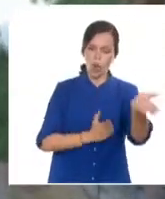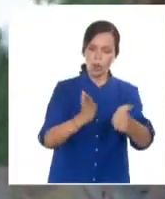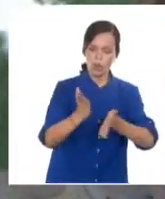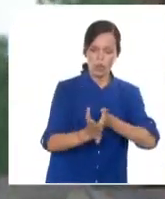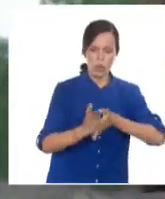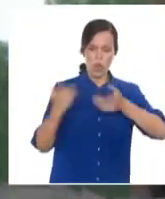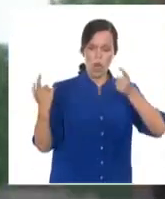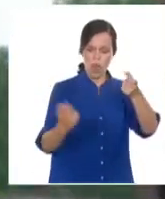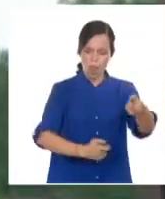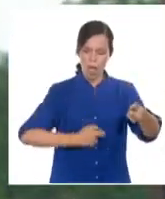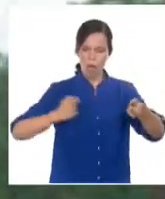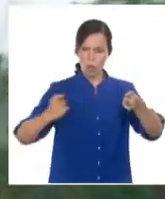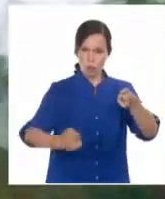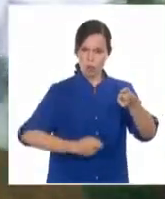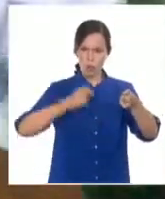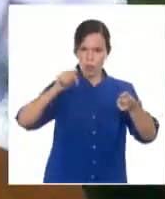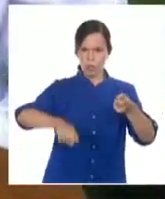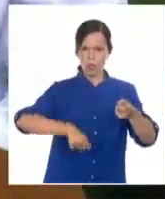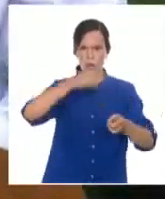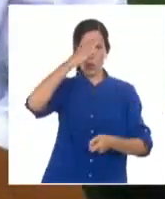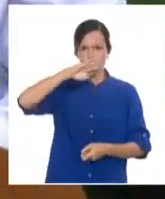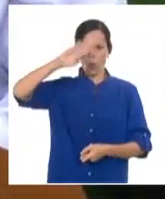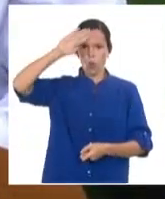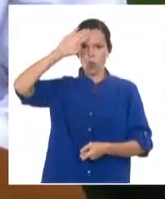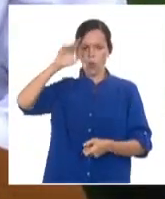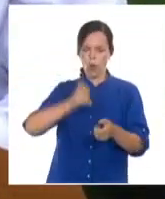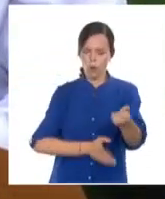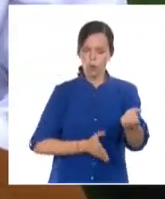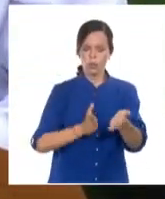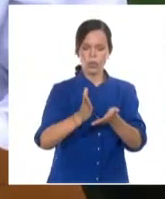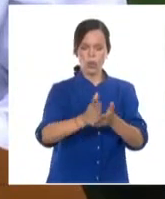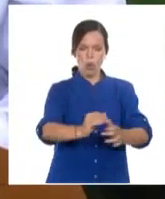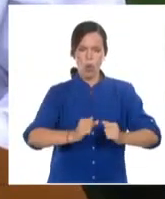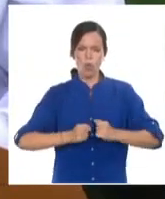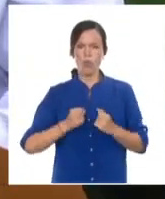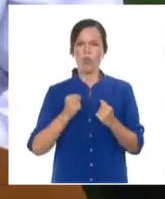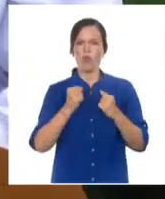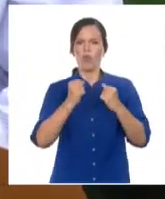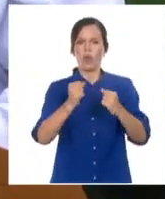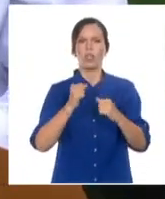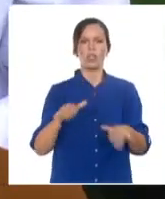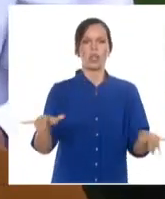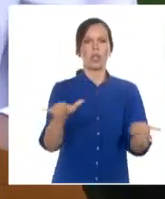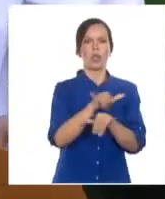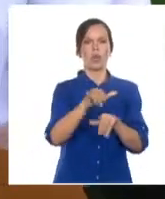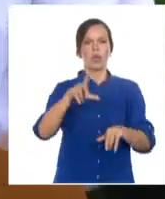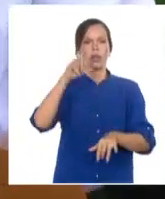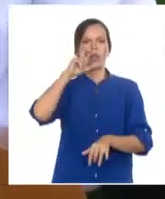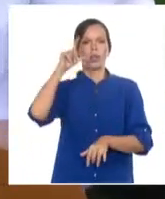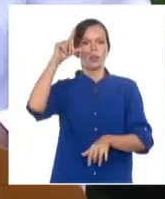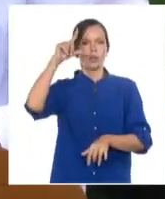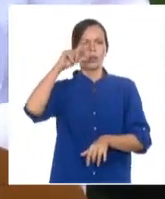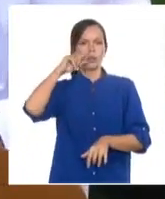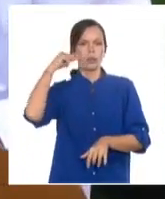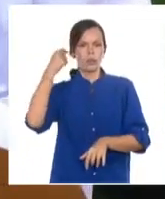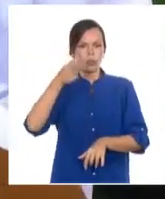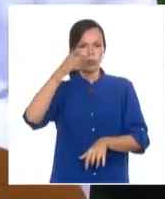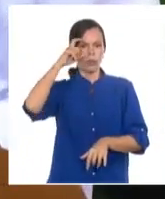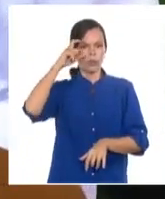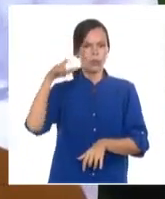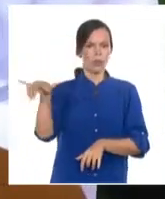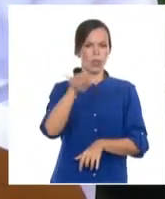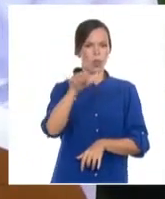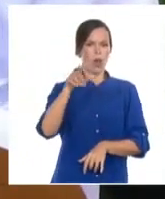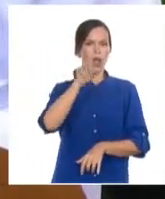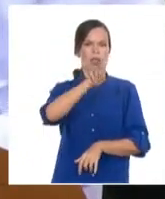nuestra revolución con la misma fuerza y espíritu con que los Manuel de Céspedes convocó a sus hombres hace 155